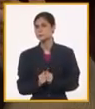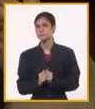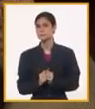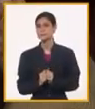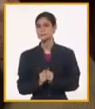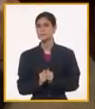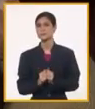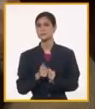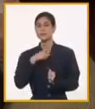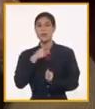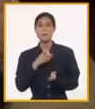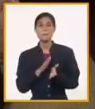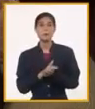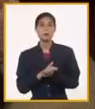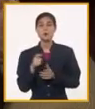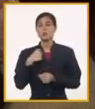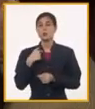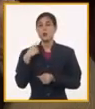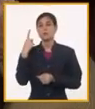pensando